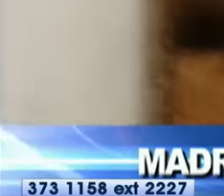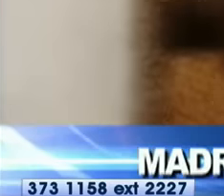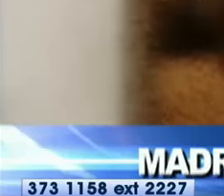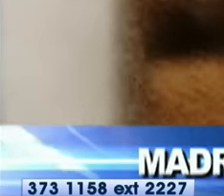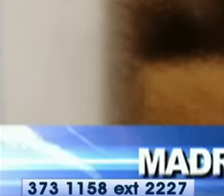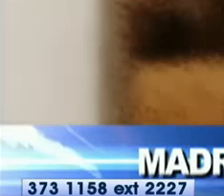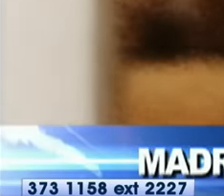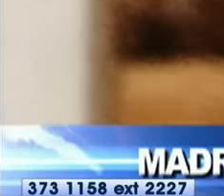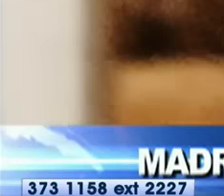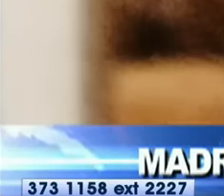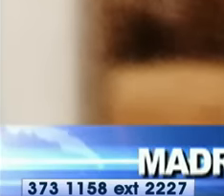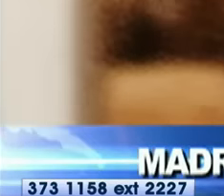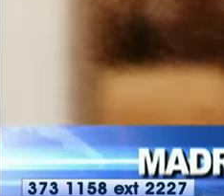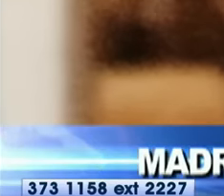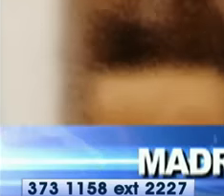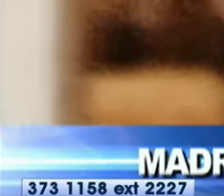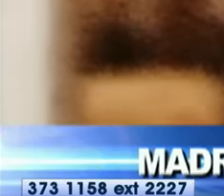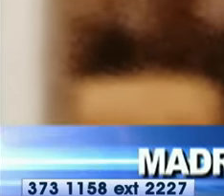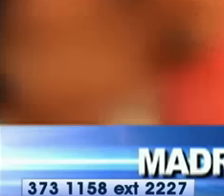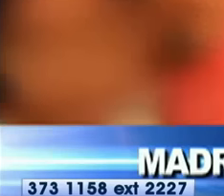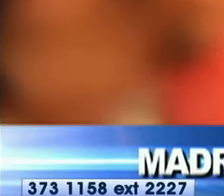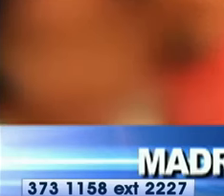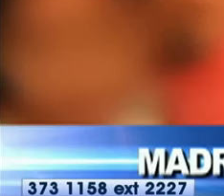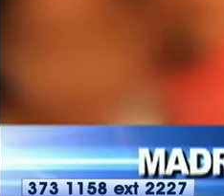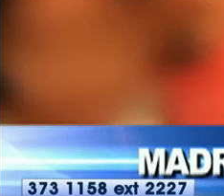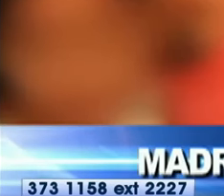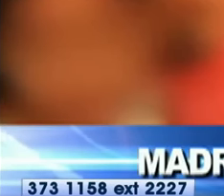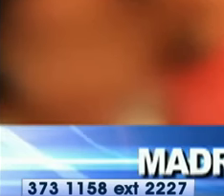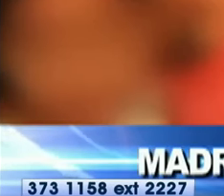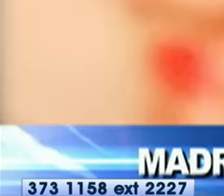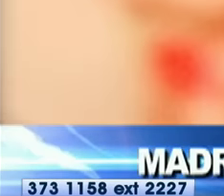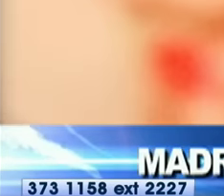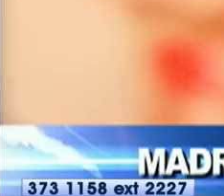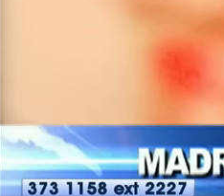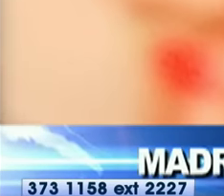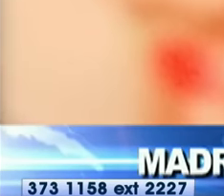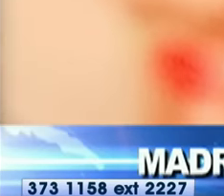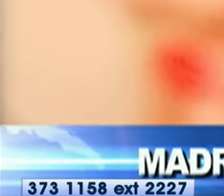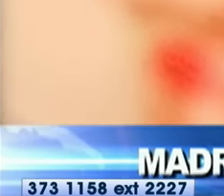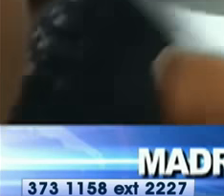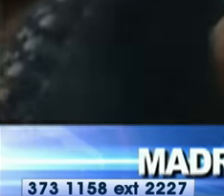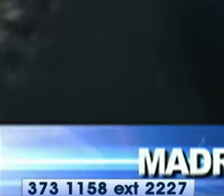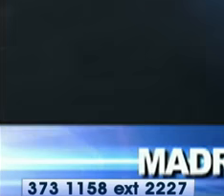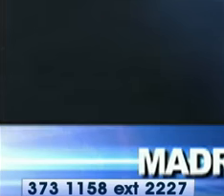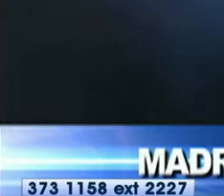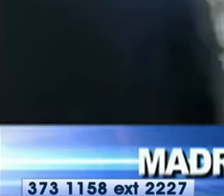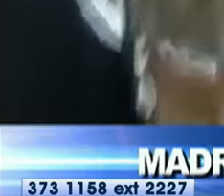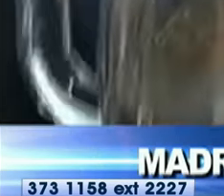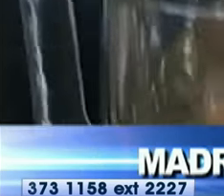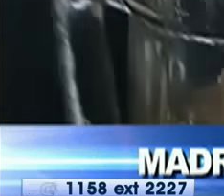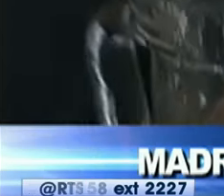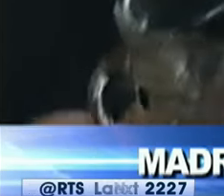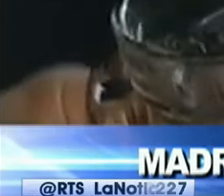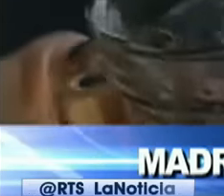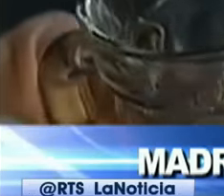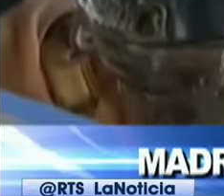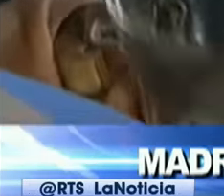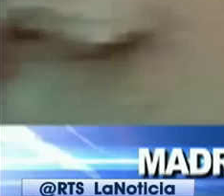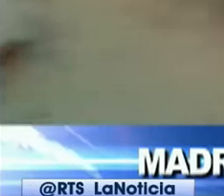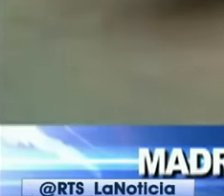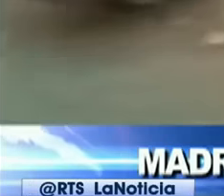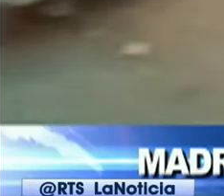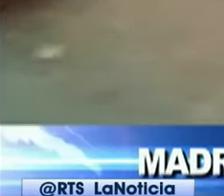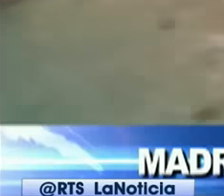Desesperada pide ayuda para sus 4 hijos, quienes llevan más de 3 años consumiendo droga. La mujer solicita que